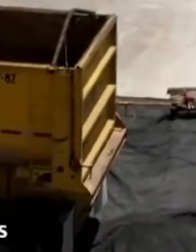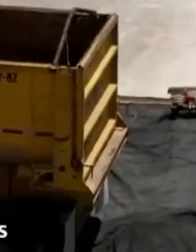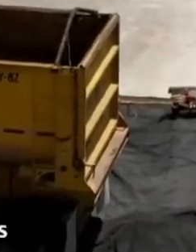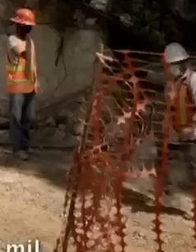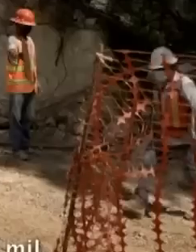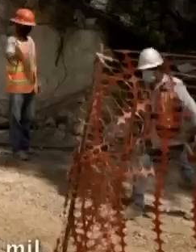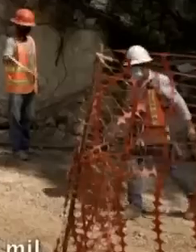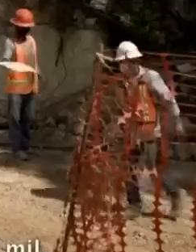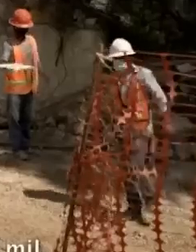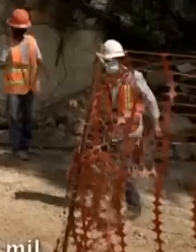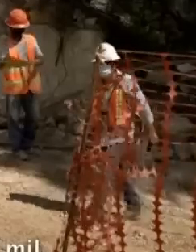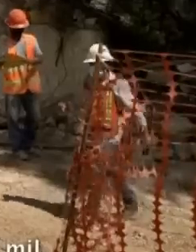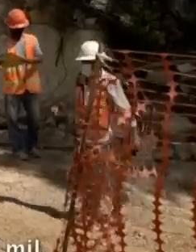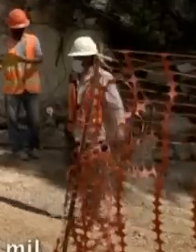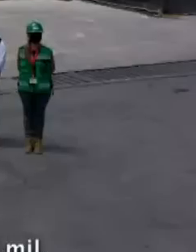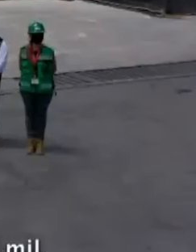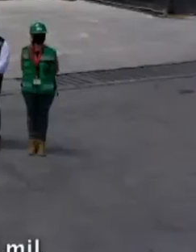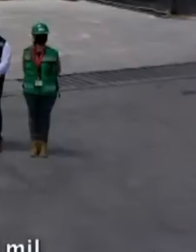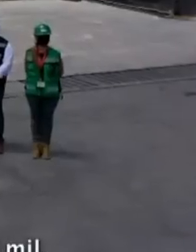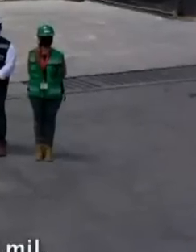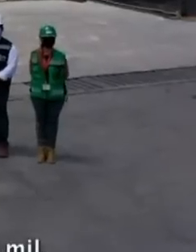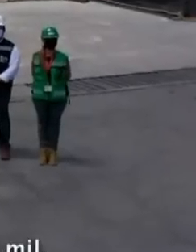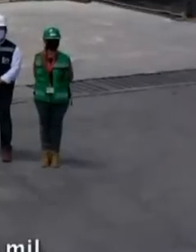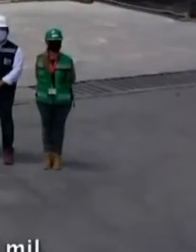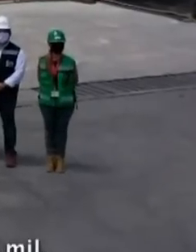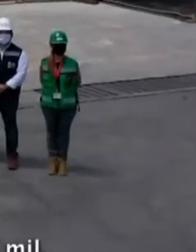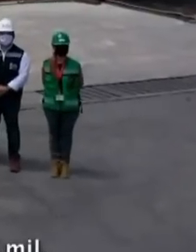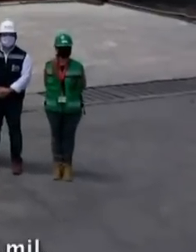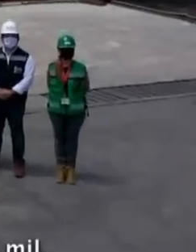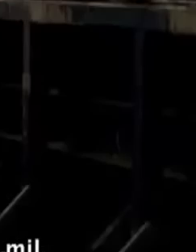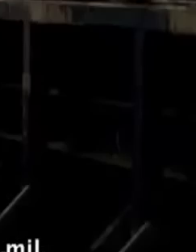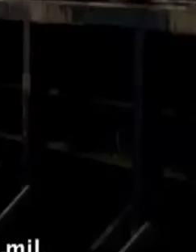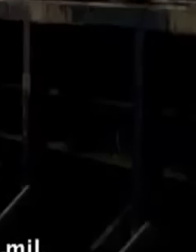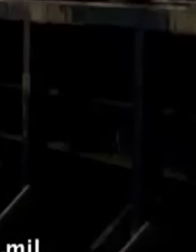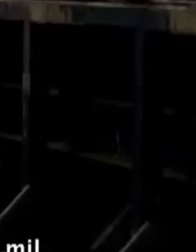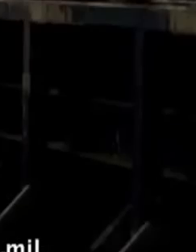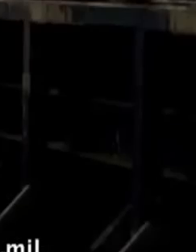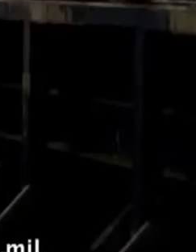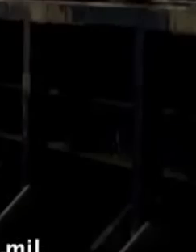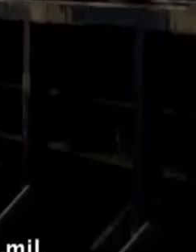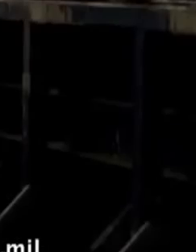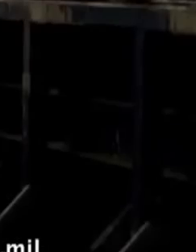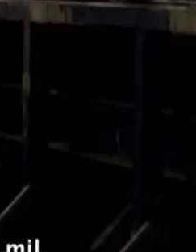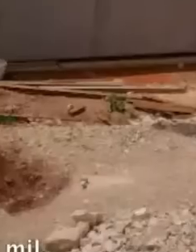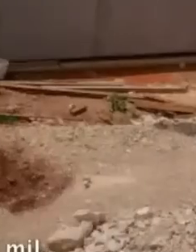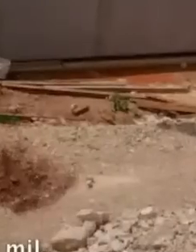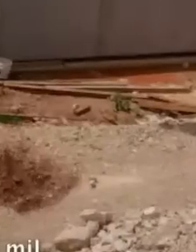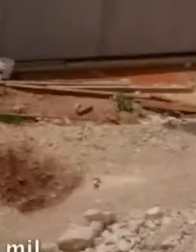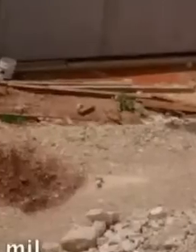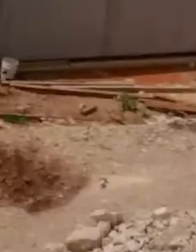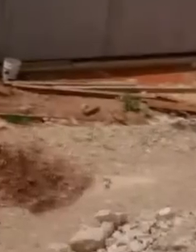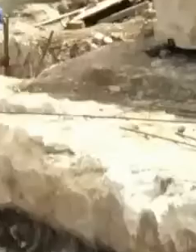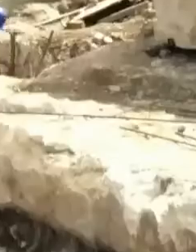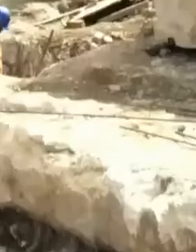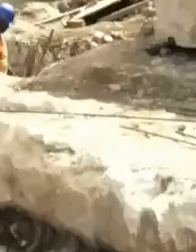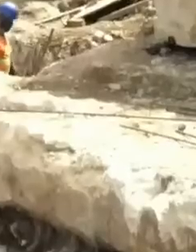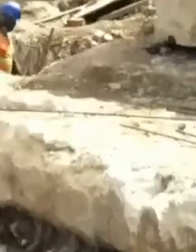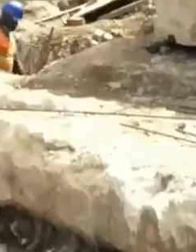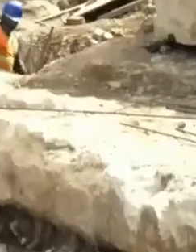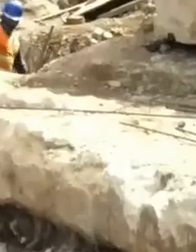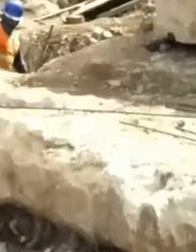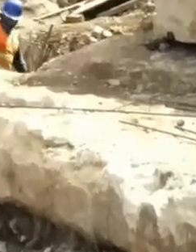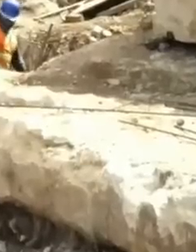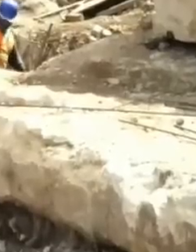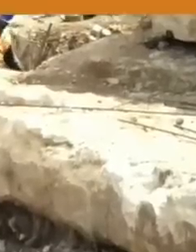Tren Maya. Al día de hoy, los empleos generados en la península por el Tren Maya ascienden a más de 85.000. El Tren